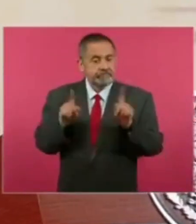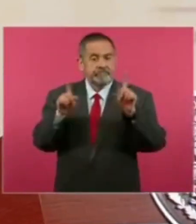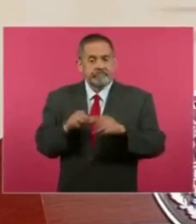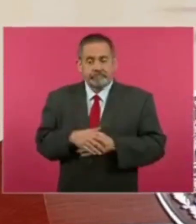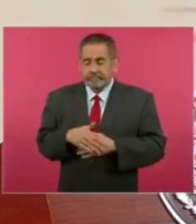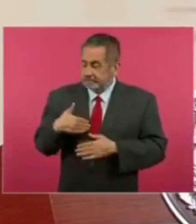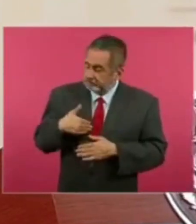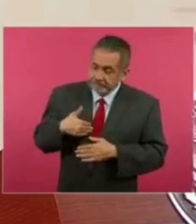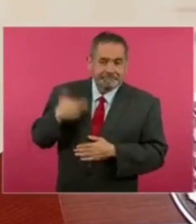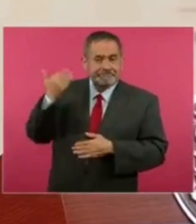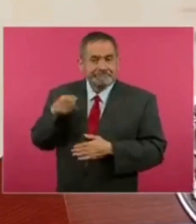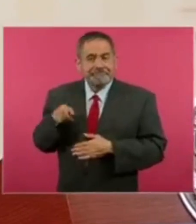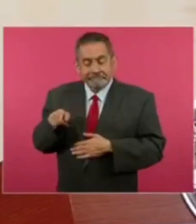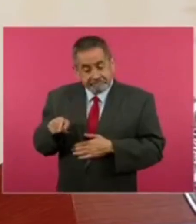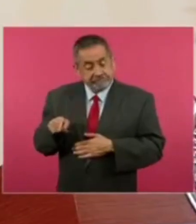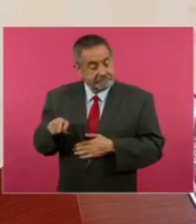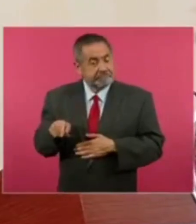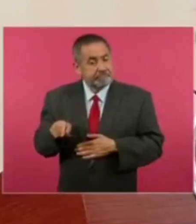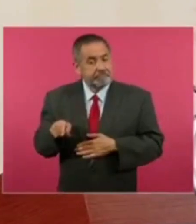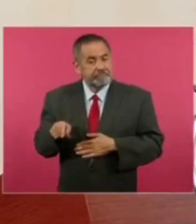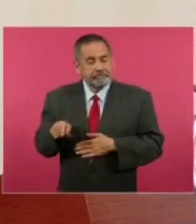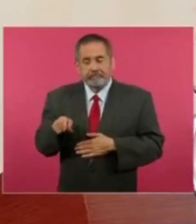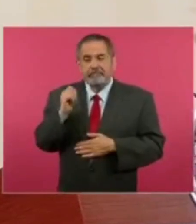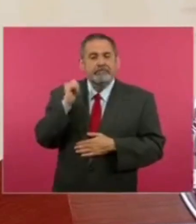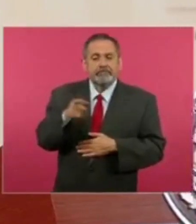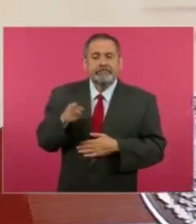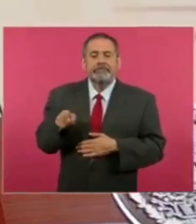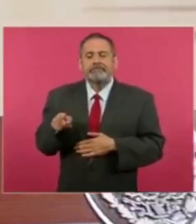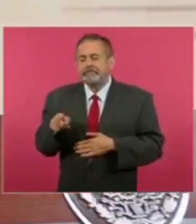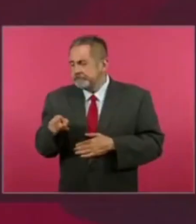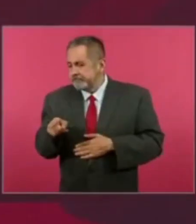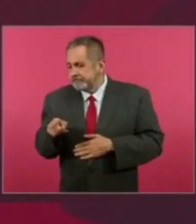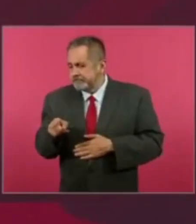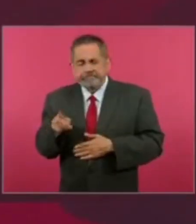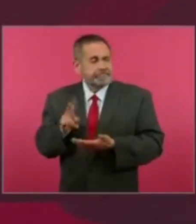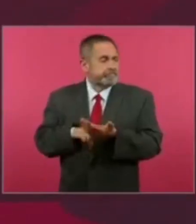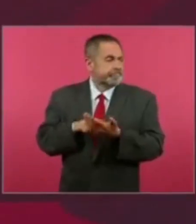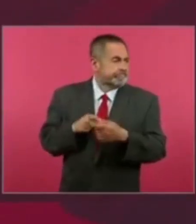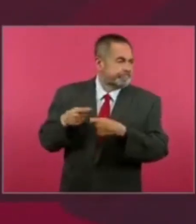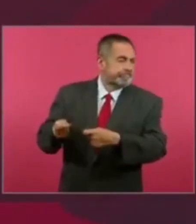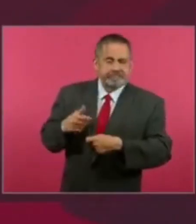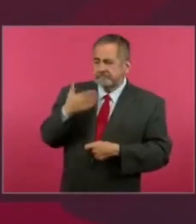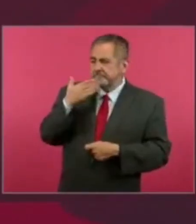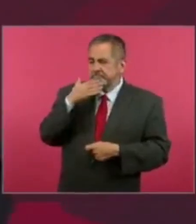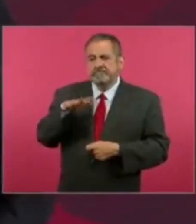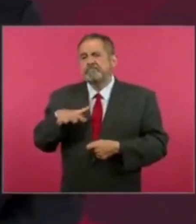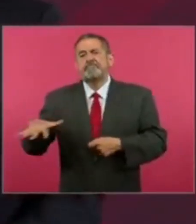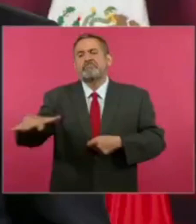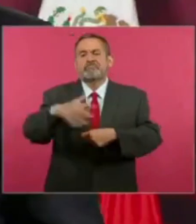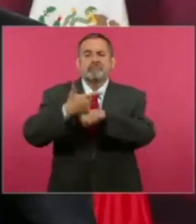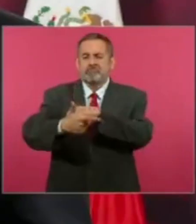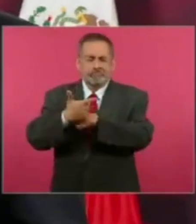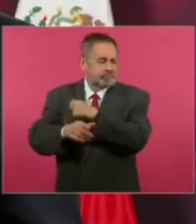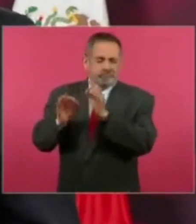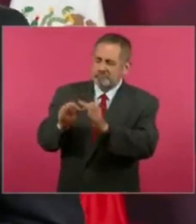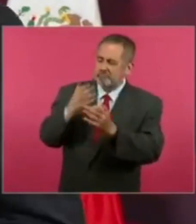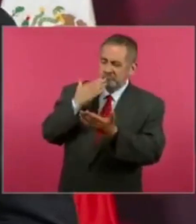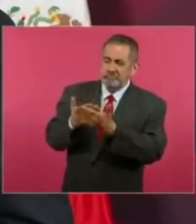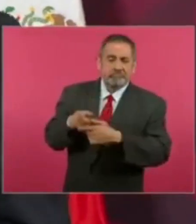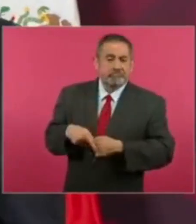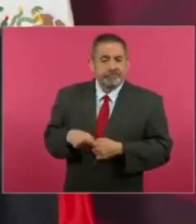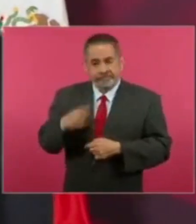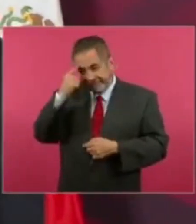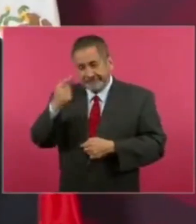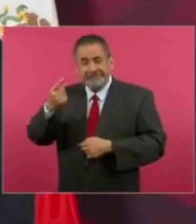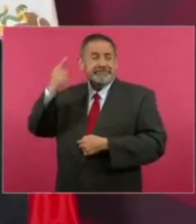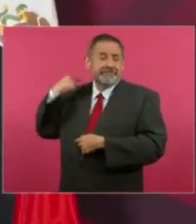extraordinaria, milagrosa, algo que merecía el pueblo guatemalteco después